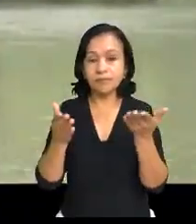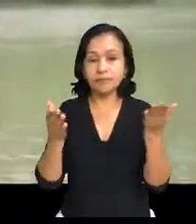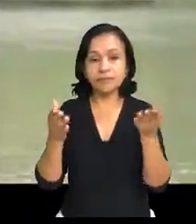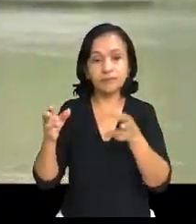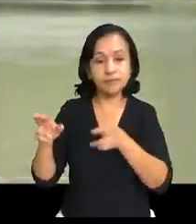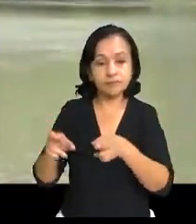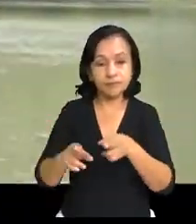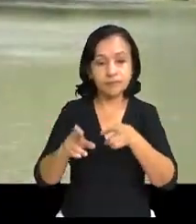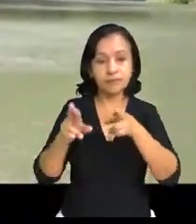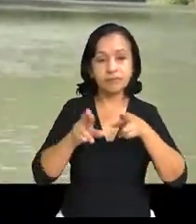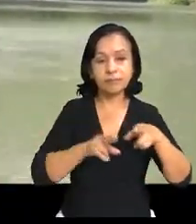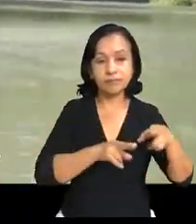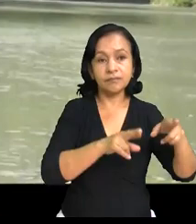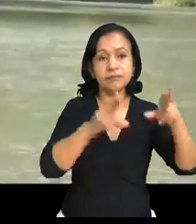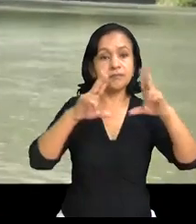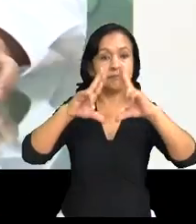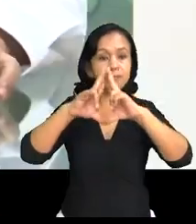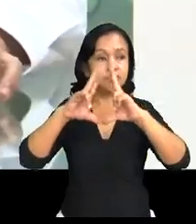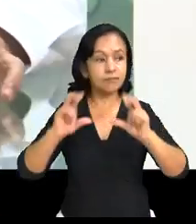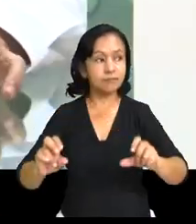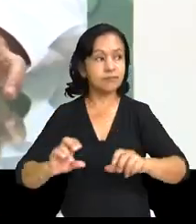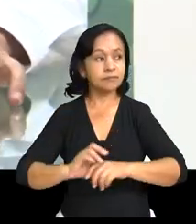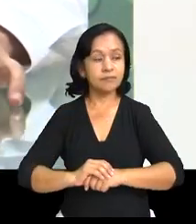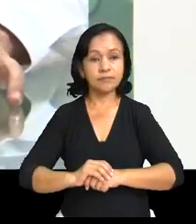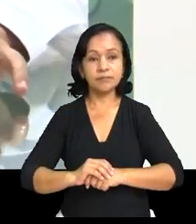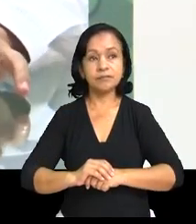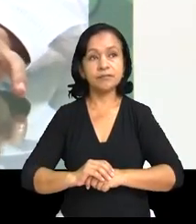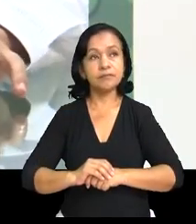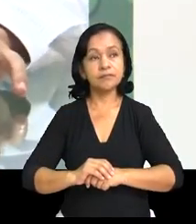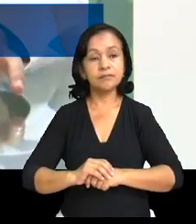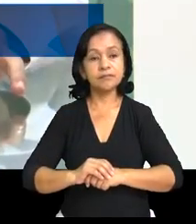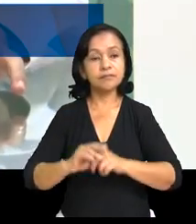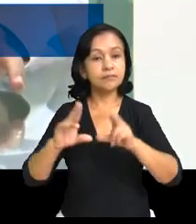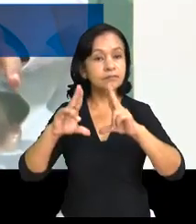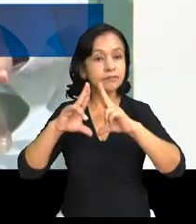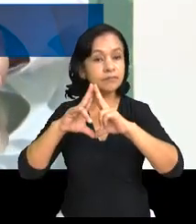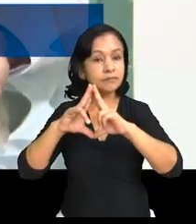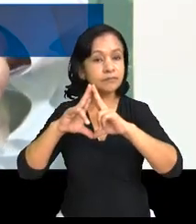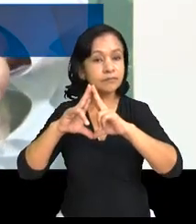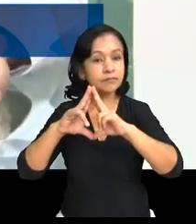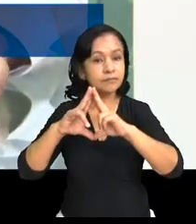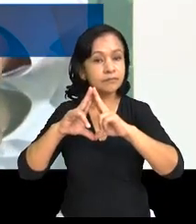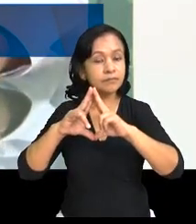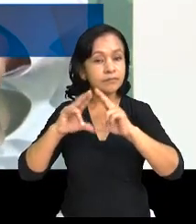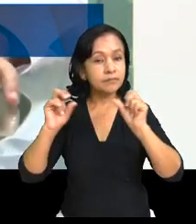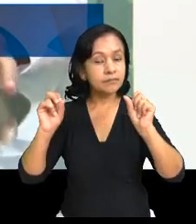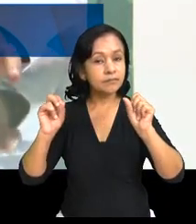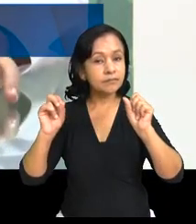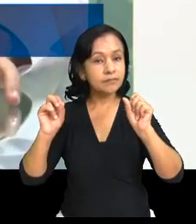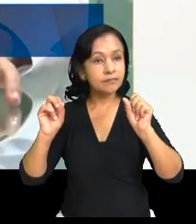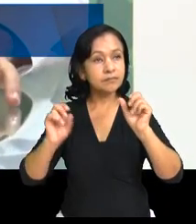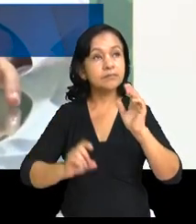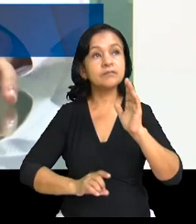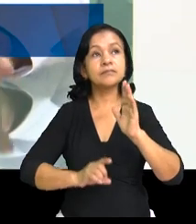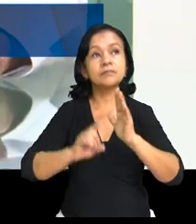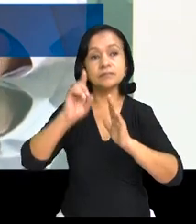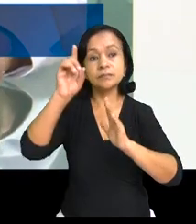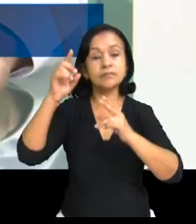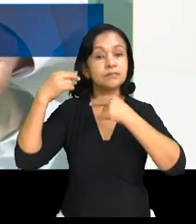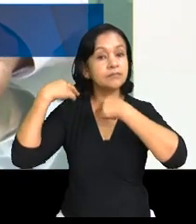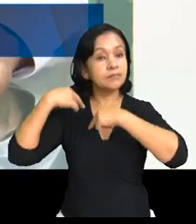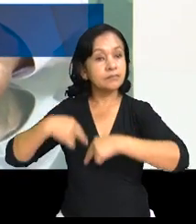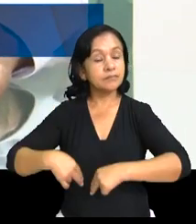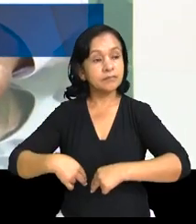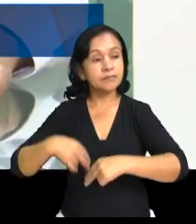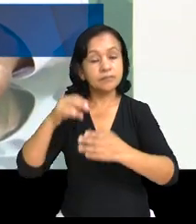y subcuencas del país. En Nicaragua tenemos formulado el Programa Nacional de Desarrollo Humano.